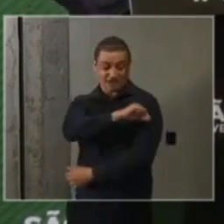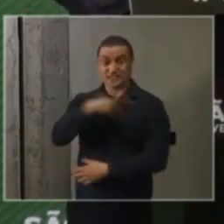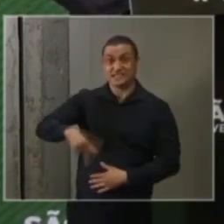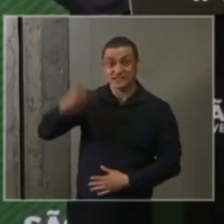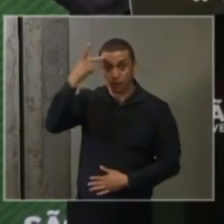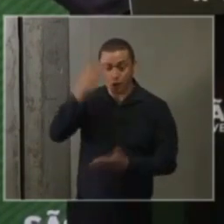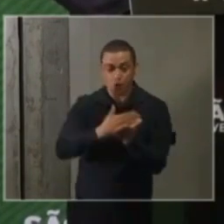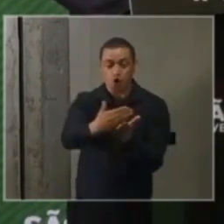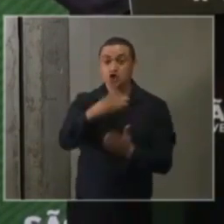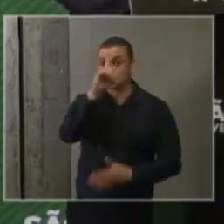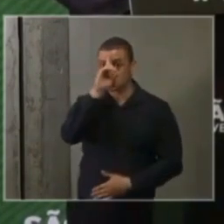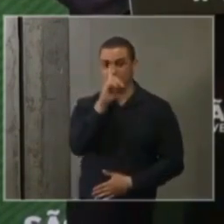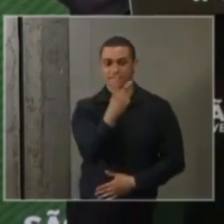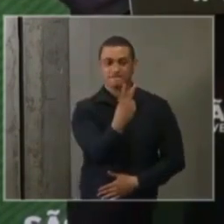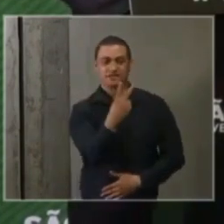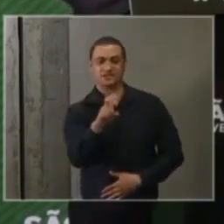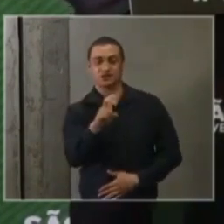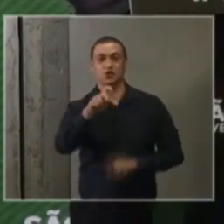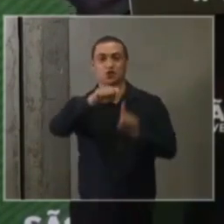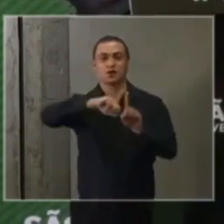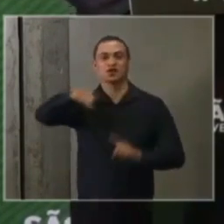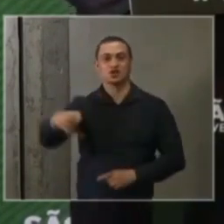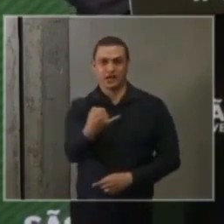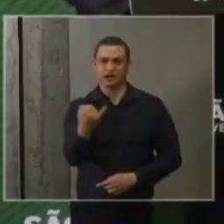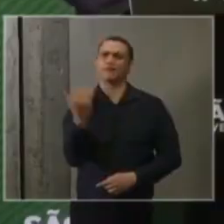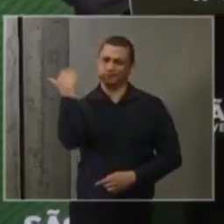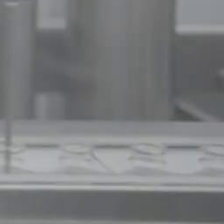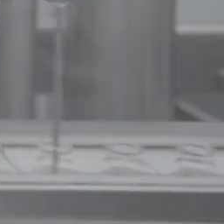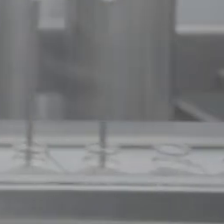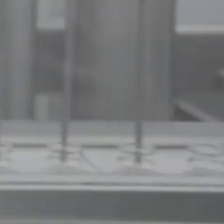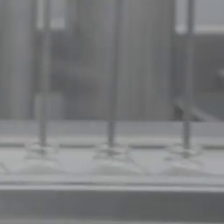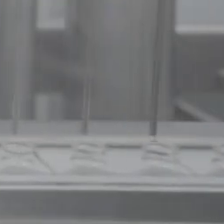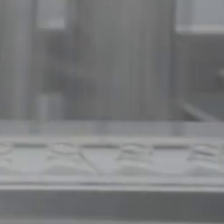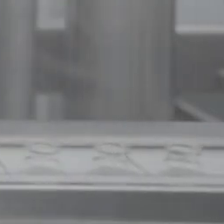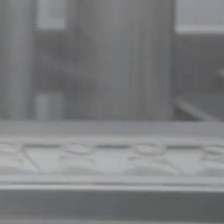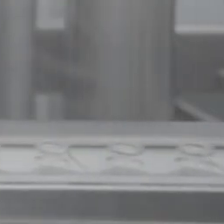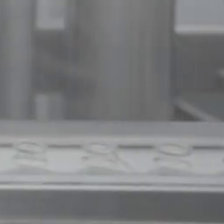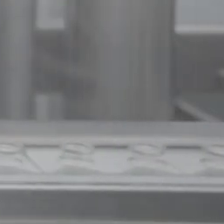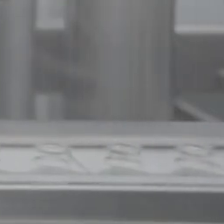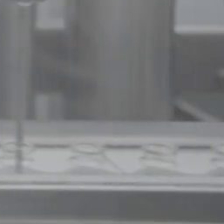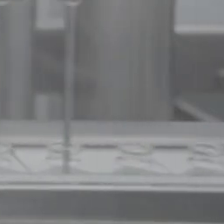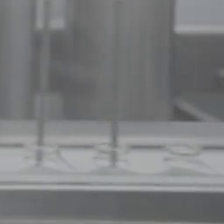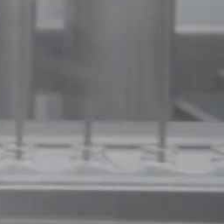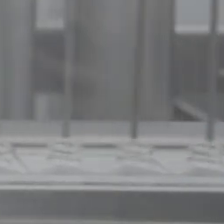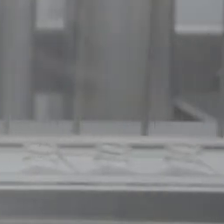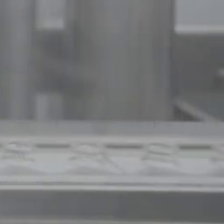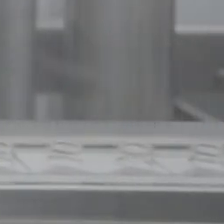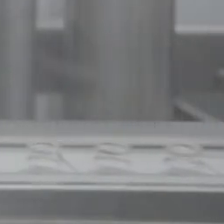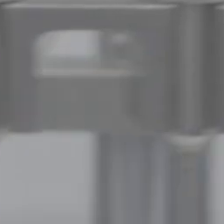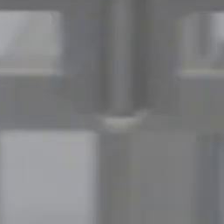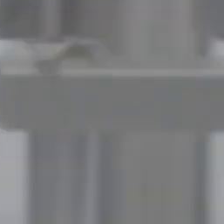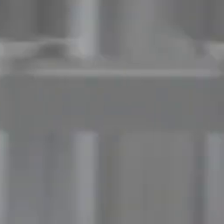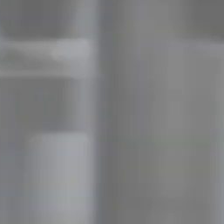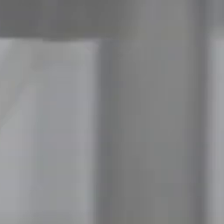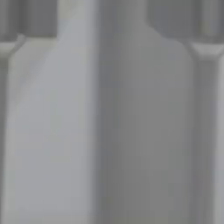casi 200.000 muertos en el país el instituto butantán que desarrolla la vacuna con el laboratorio chino sinovac precisó que